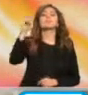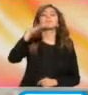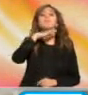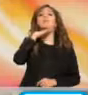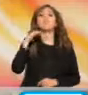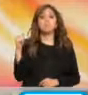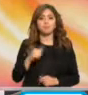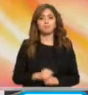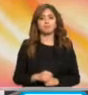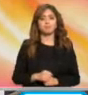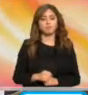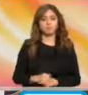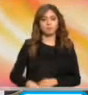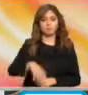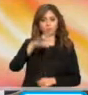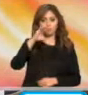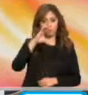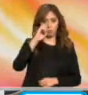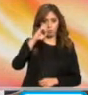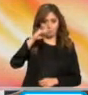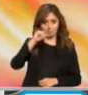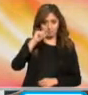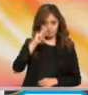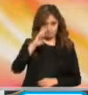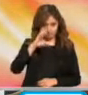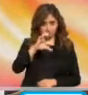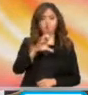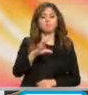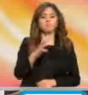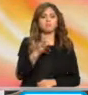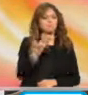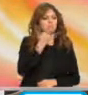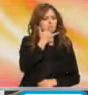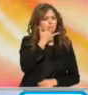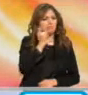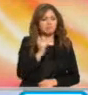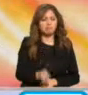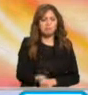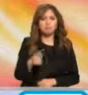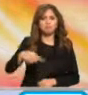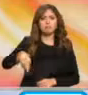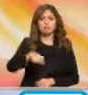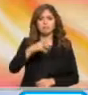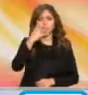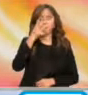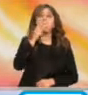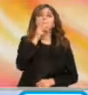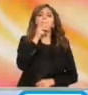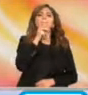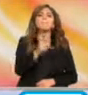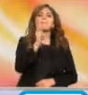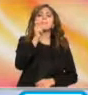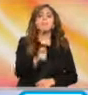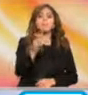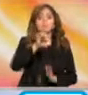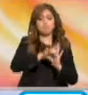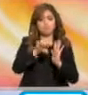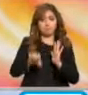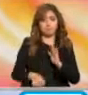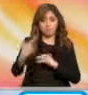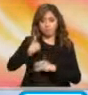quiero ¿no? entender, Fer, que aparte, no nada más en el español, sino también en todos los idiomas En existen, todo, ¿no? en todos los seguramente. idiomas. Aquí vienen palabras